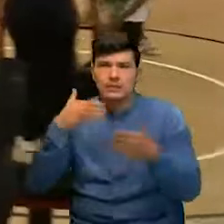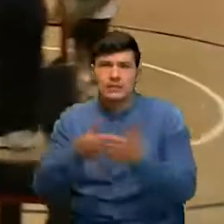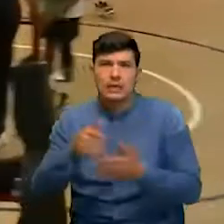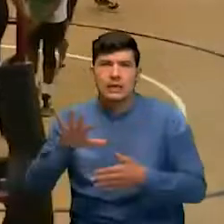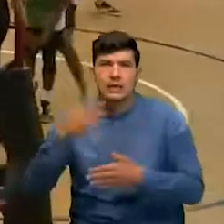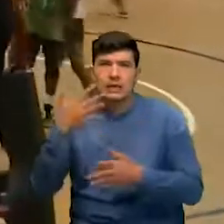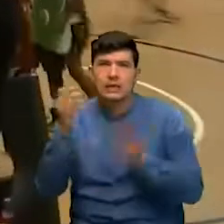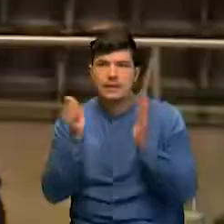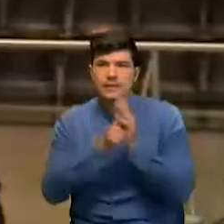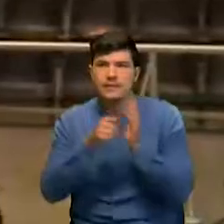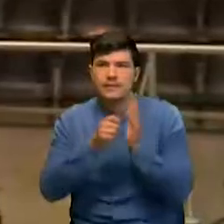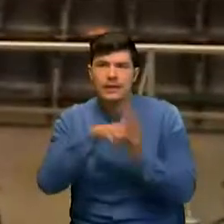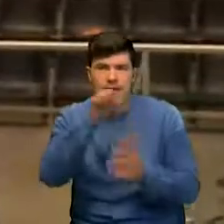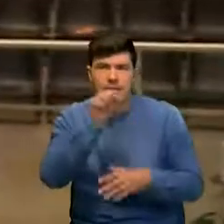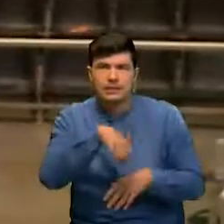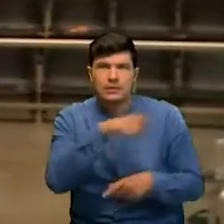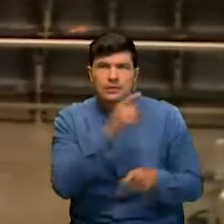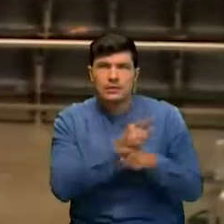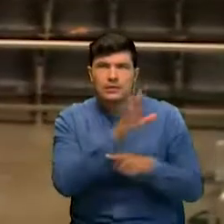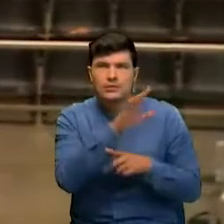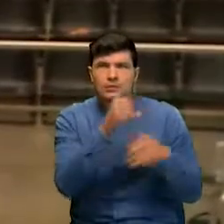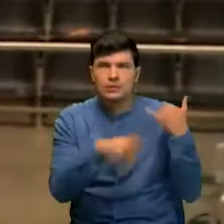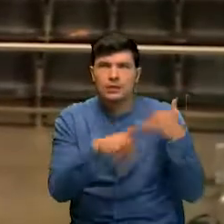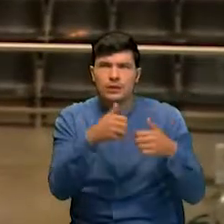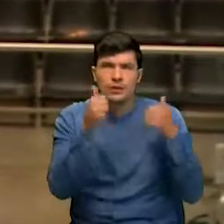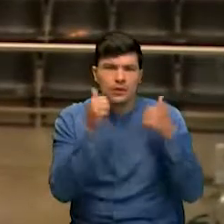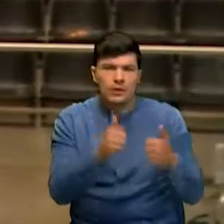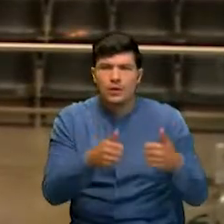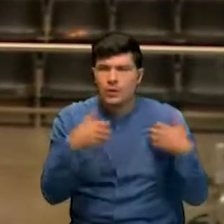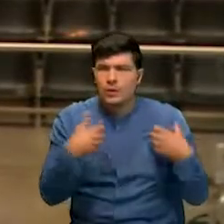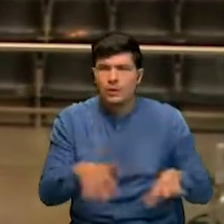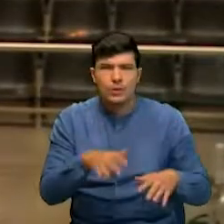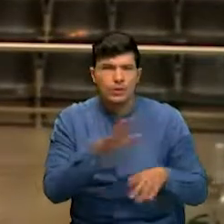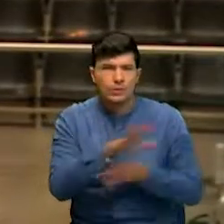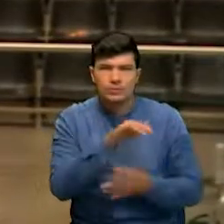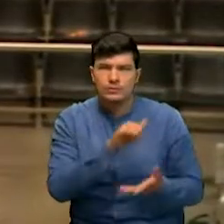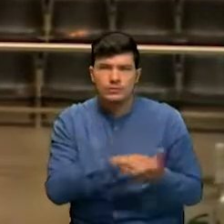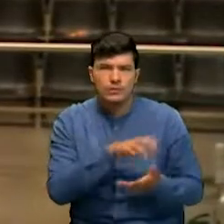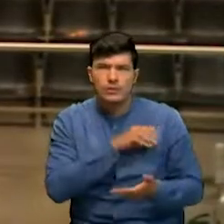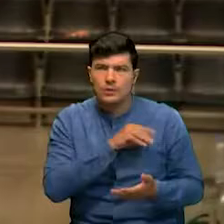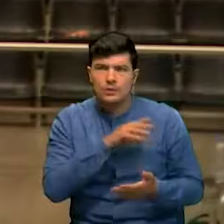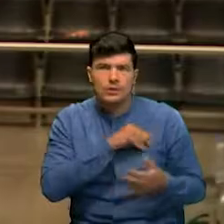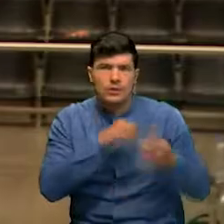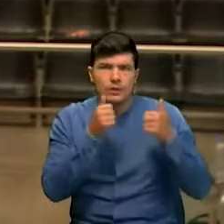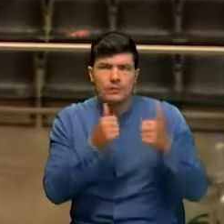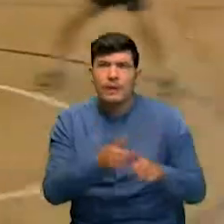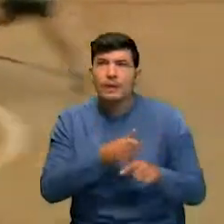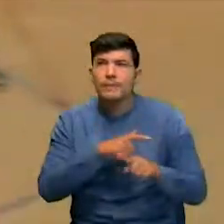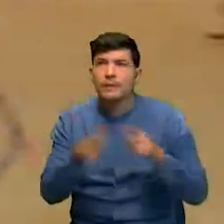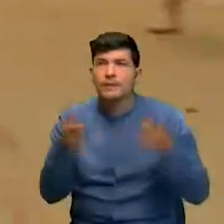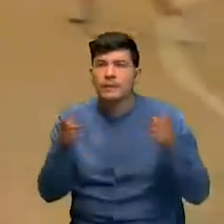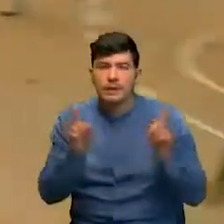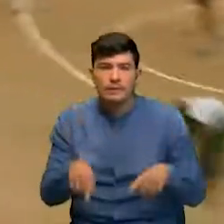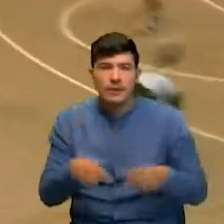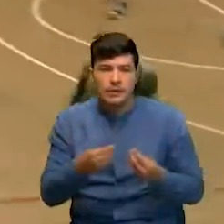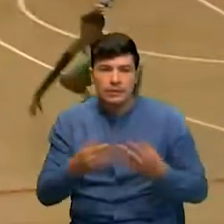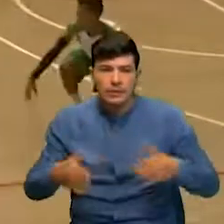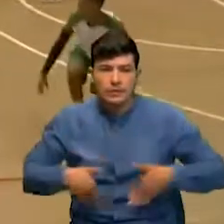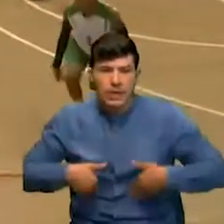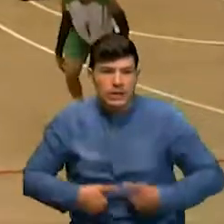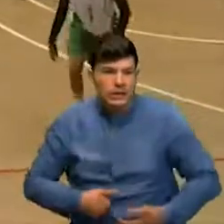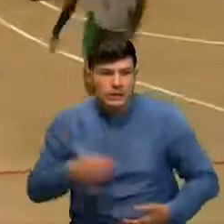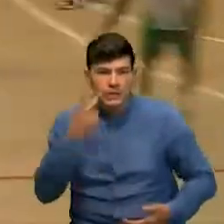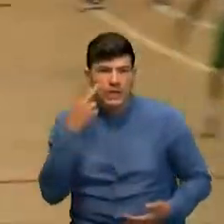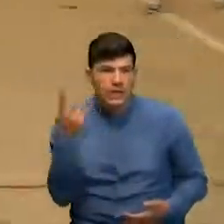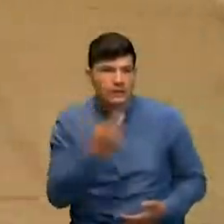set. Sí, claro, es un partido muy bueno. Un partido como estos se disfruta mucho, pero también es mucho el cansancio que se vive.